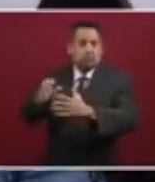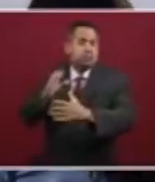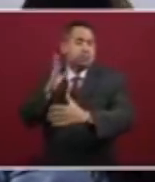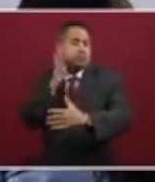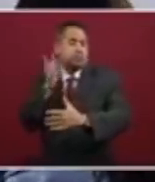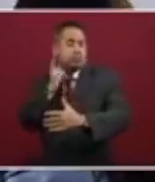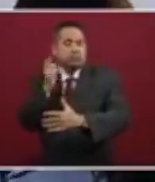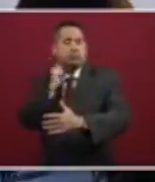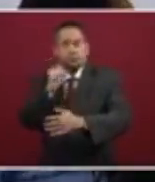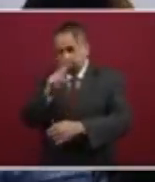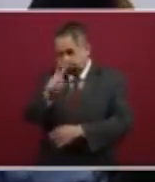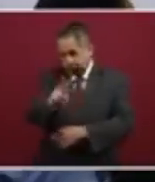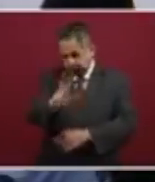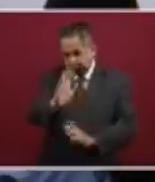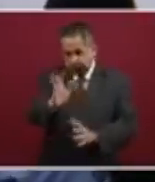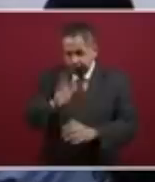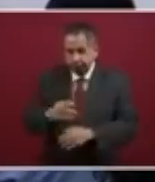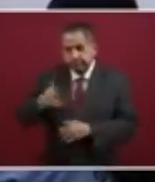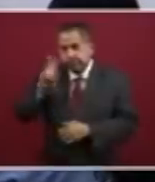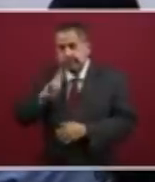Congreso, se está viendo,